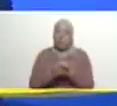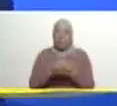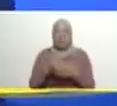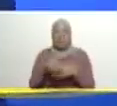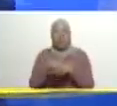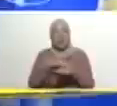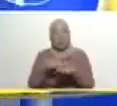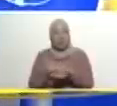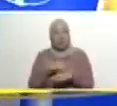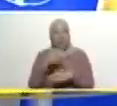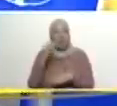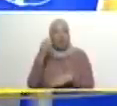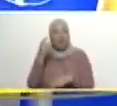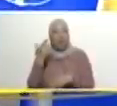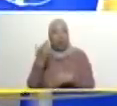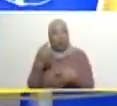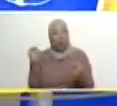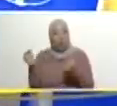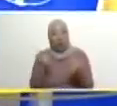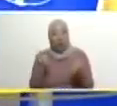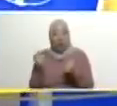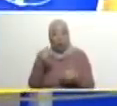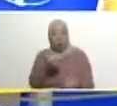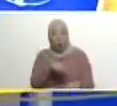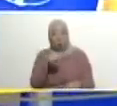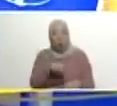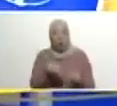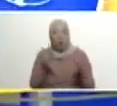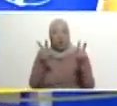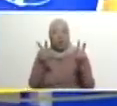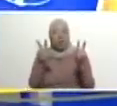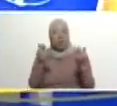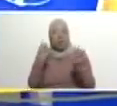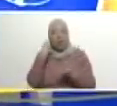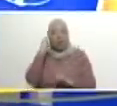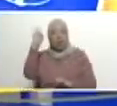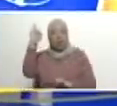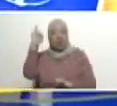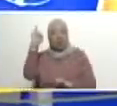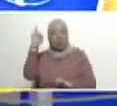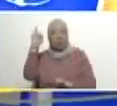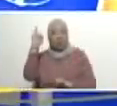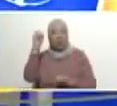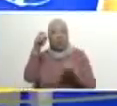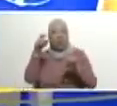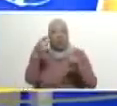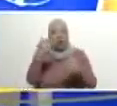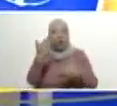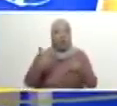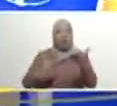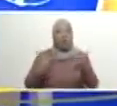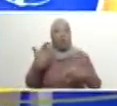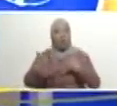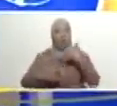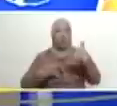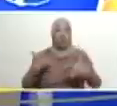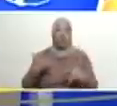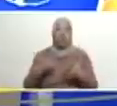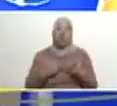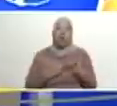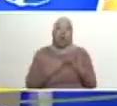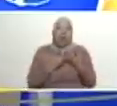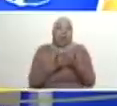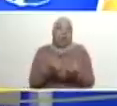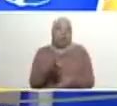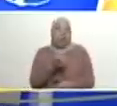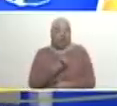ministra, que lo que hemos hablado con las nuevas ideas, con las nuevas fórmulas, y toda la voluntad que